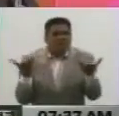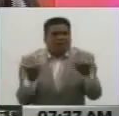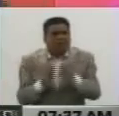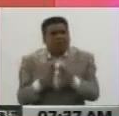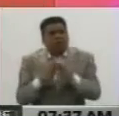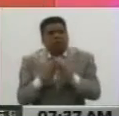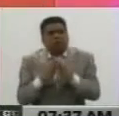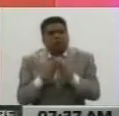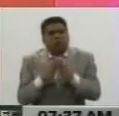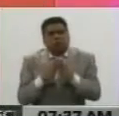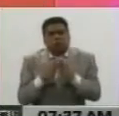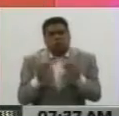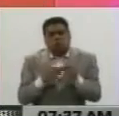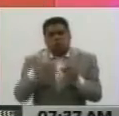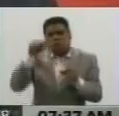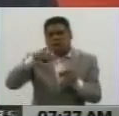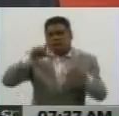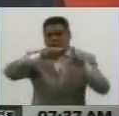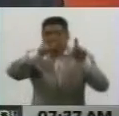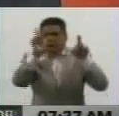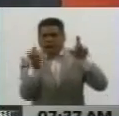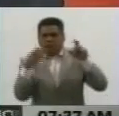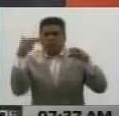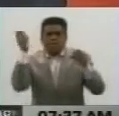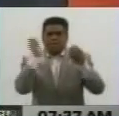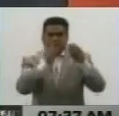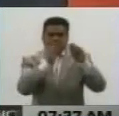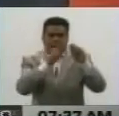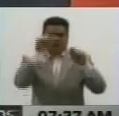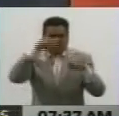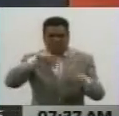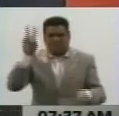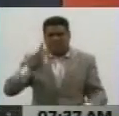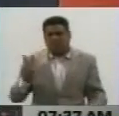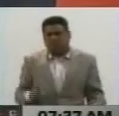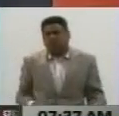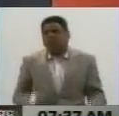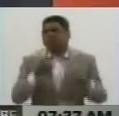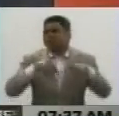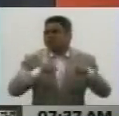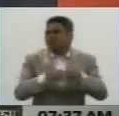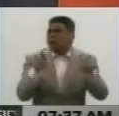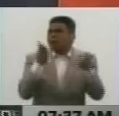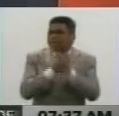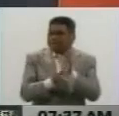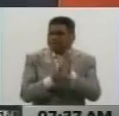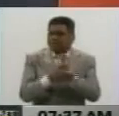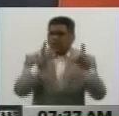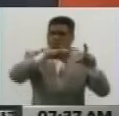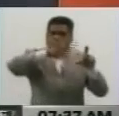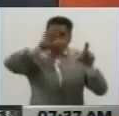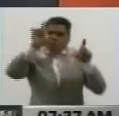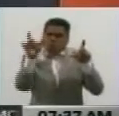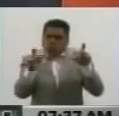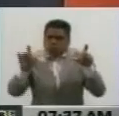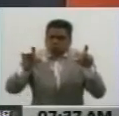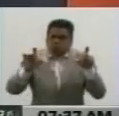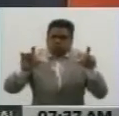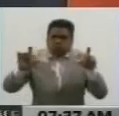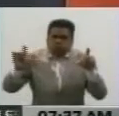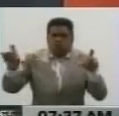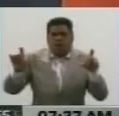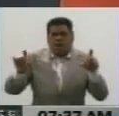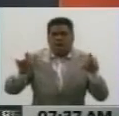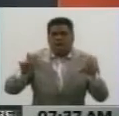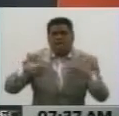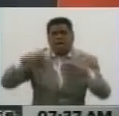para el mundo representa este arco minero? Bueno, al igual como ocurrió con la faja petrolífera del Orinoco, no solamente basta saber